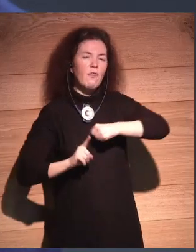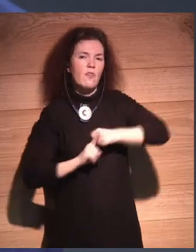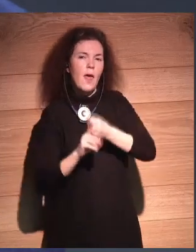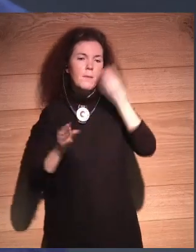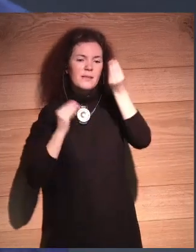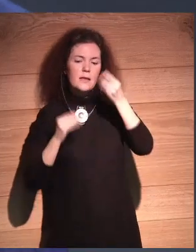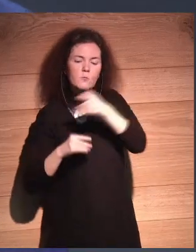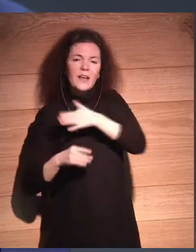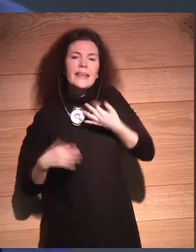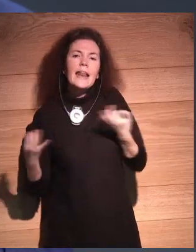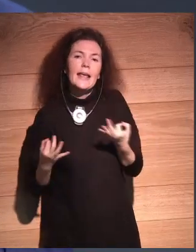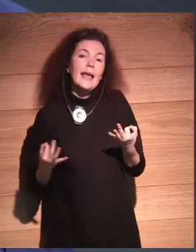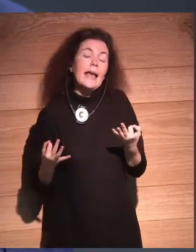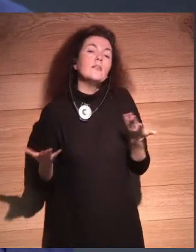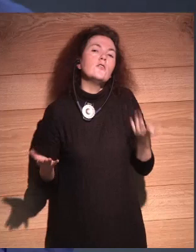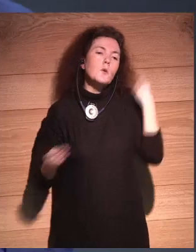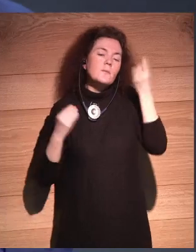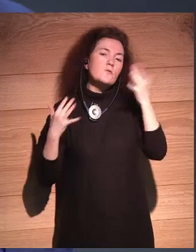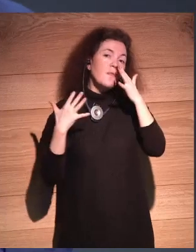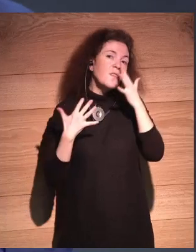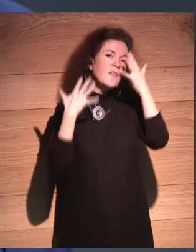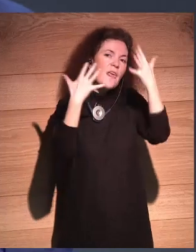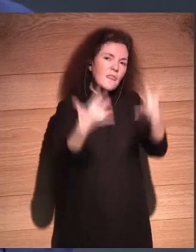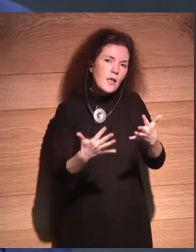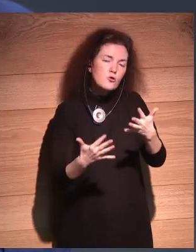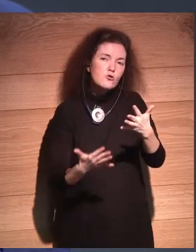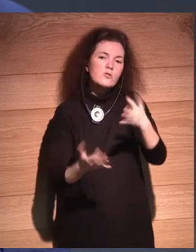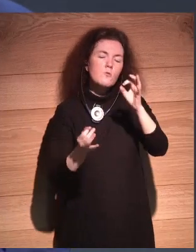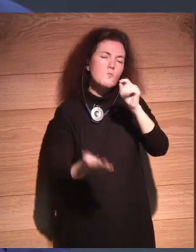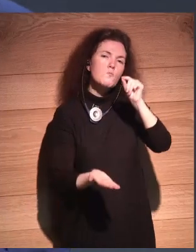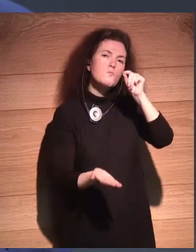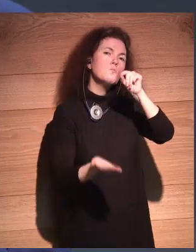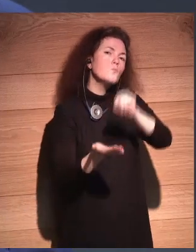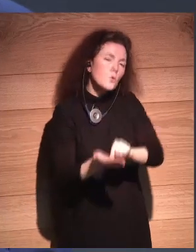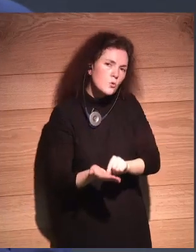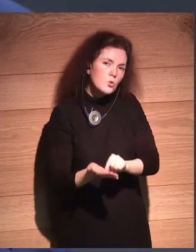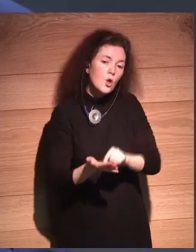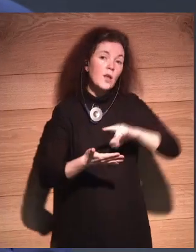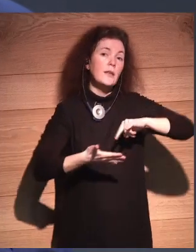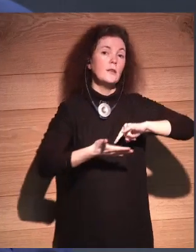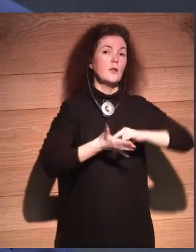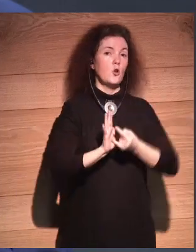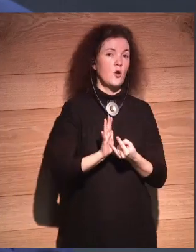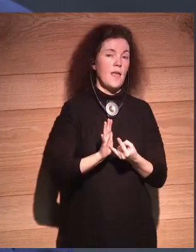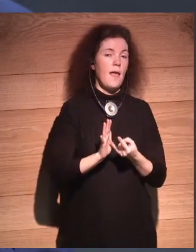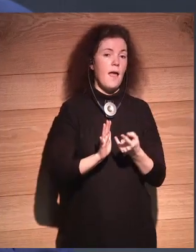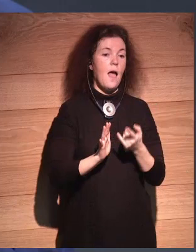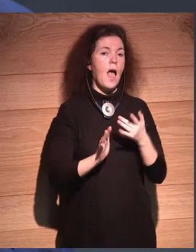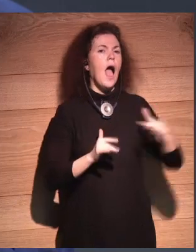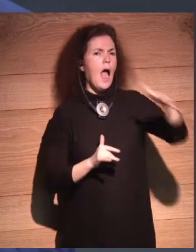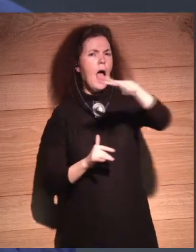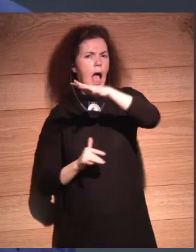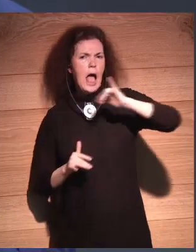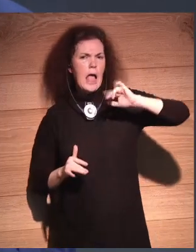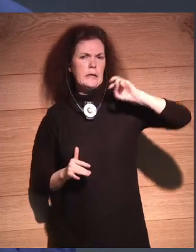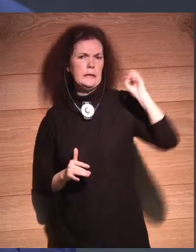qué queremos. Así que yo creo que en 10 años estaremos en un punto en el que la tecnología va a estar por todos los